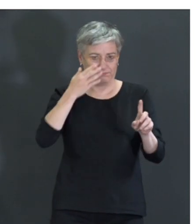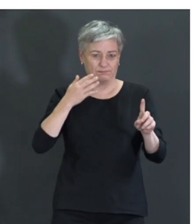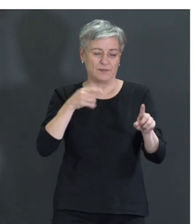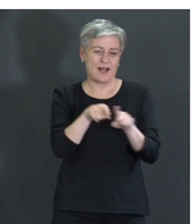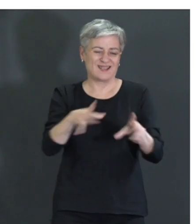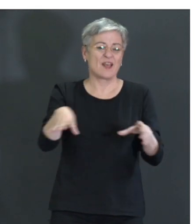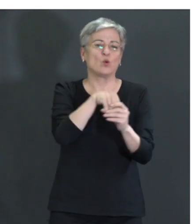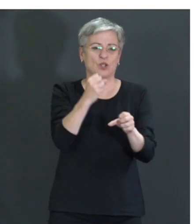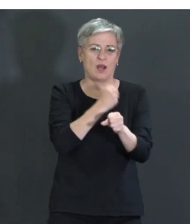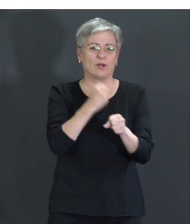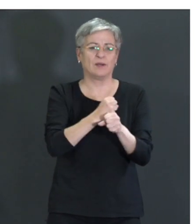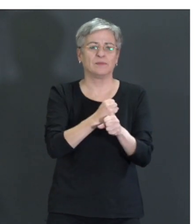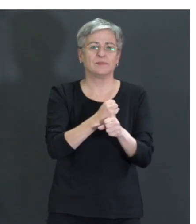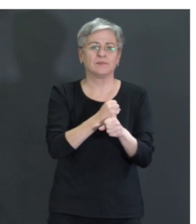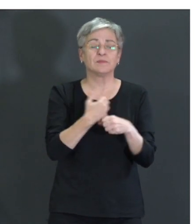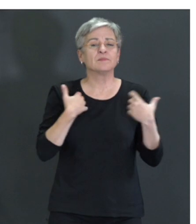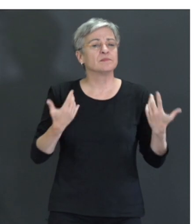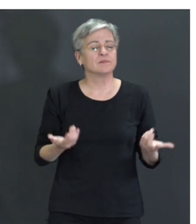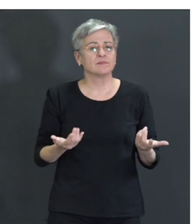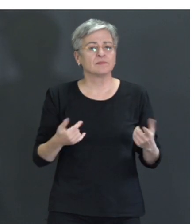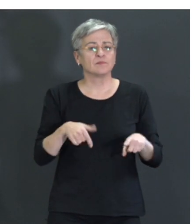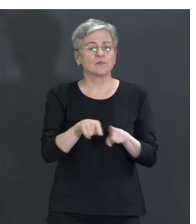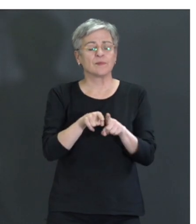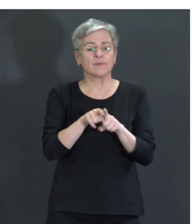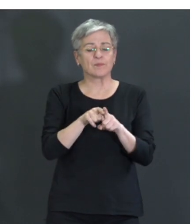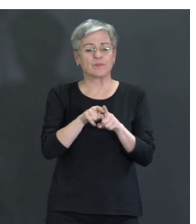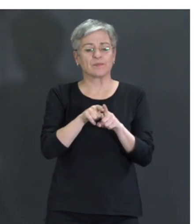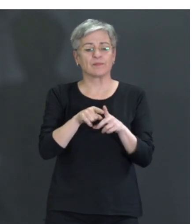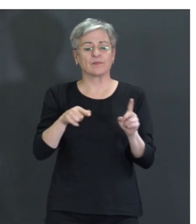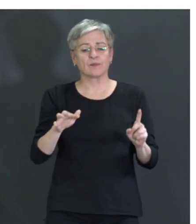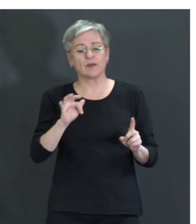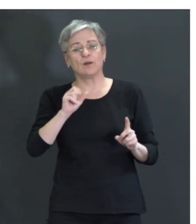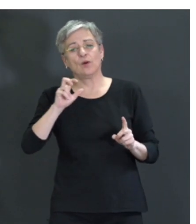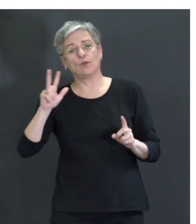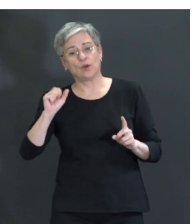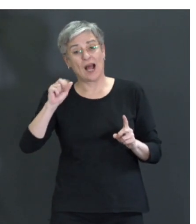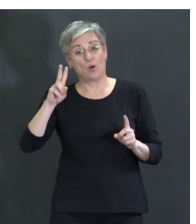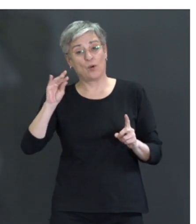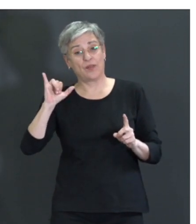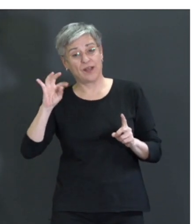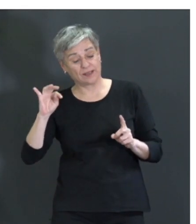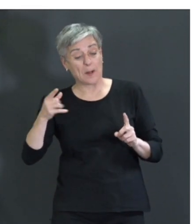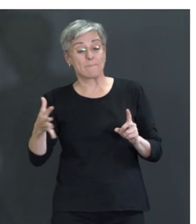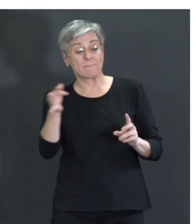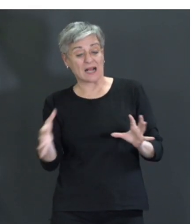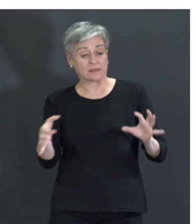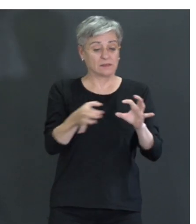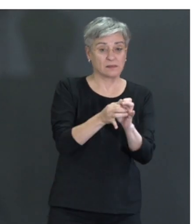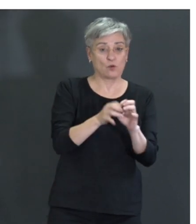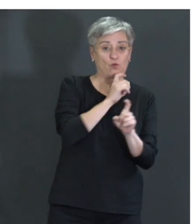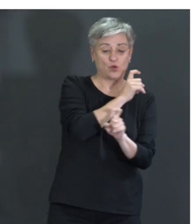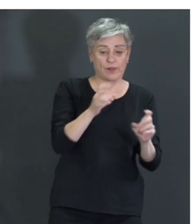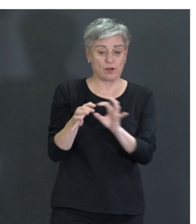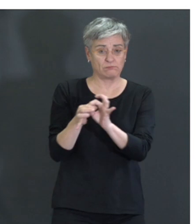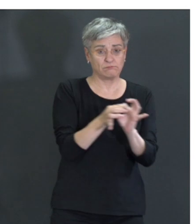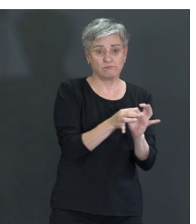¿no? Y este binomio de Full Audit Fundación, la verdad es que ha sido un binomio que ha